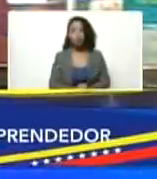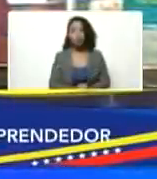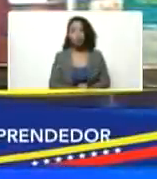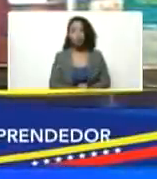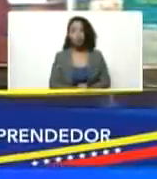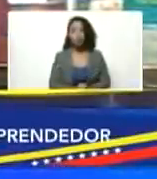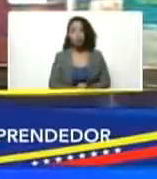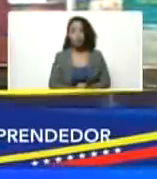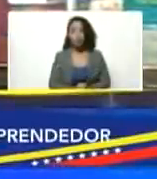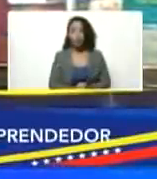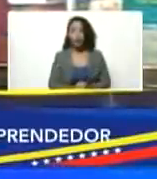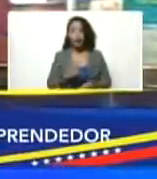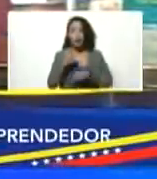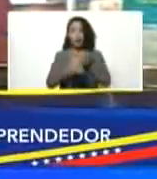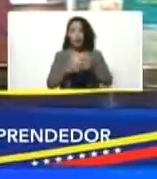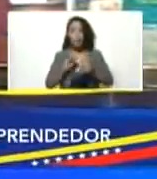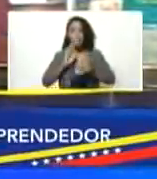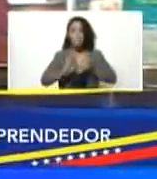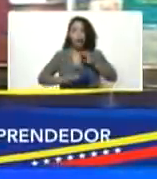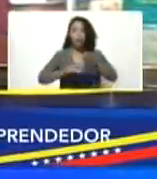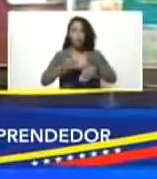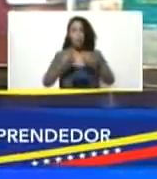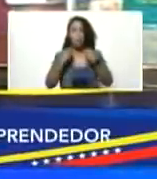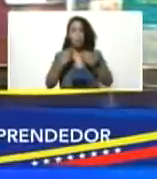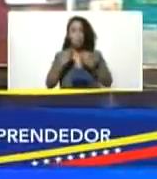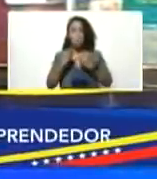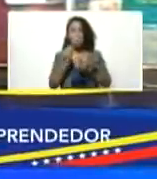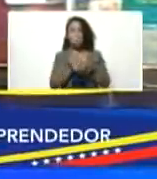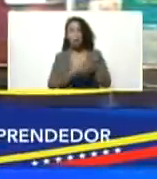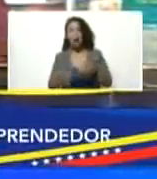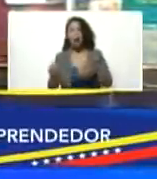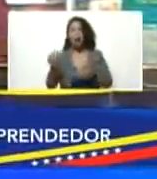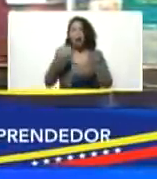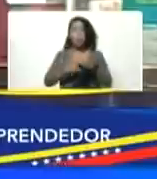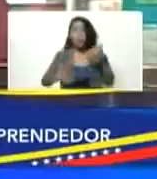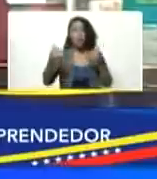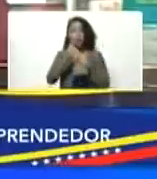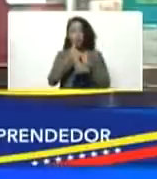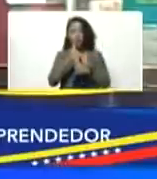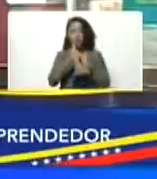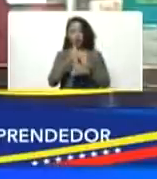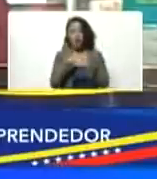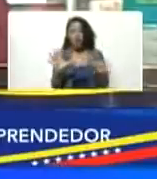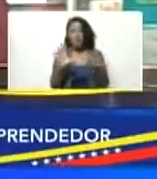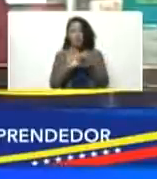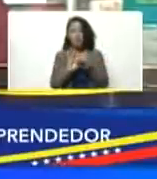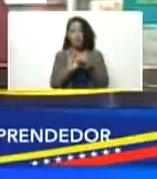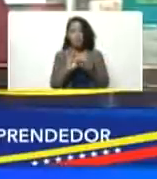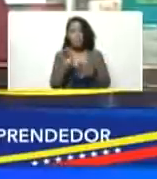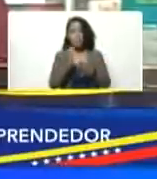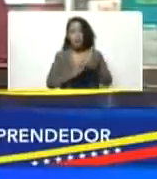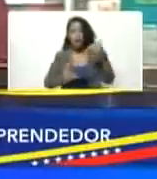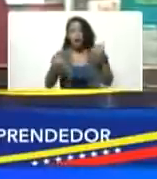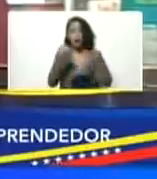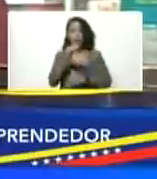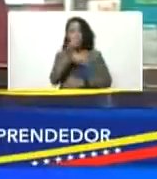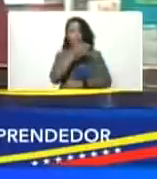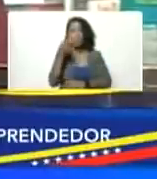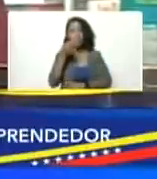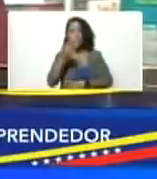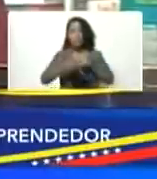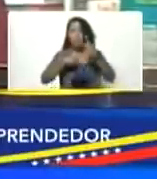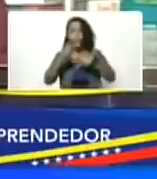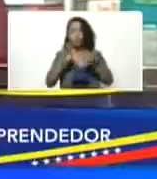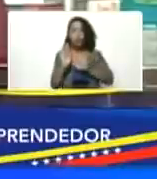dar el paso para la mayor articulación y la mayor eficiencia política en